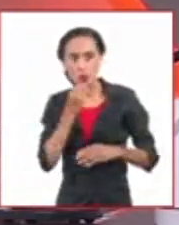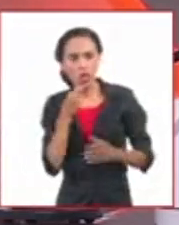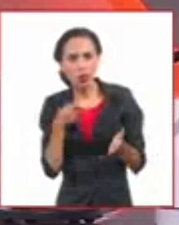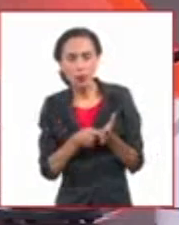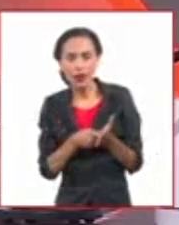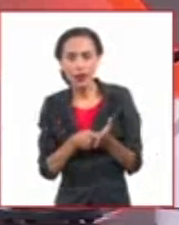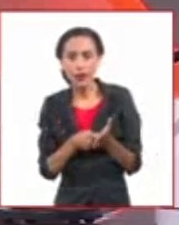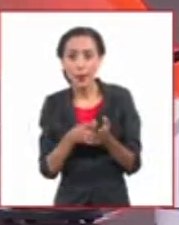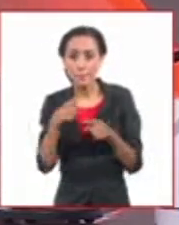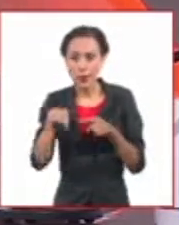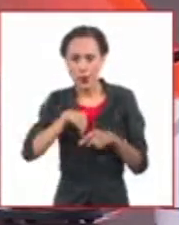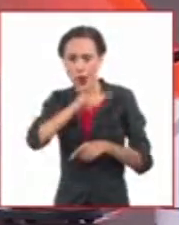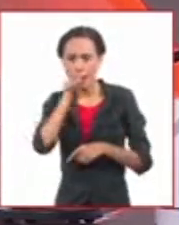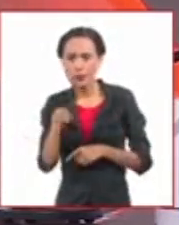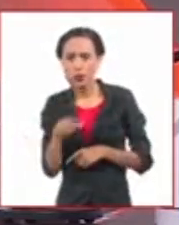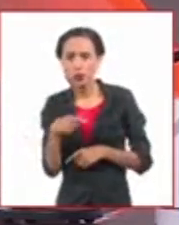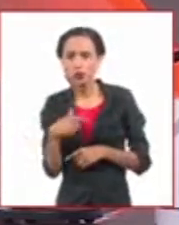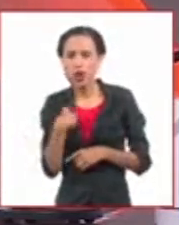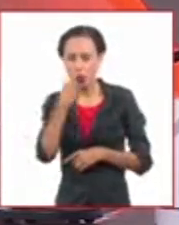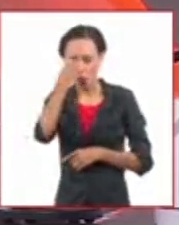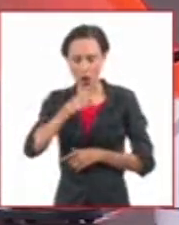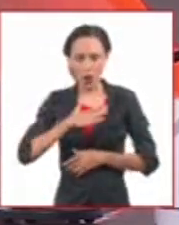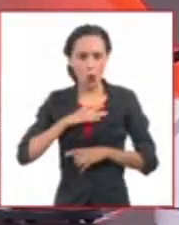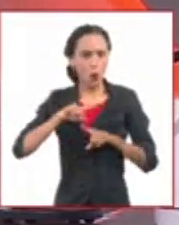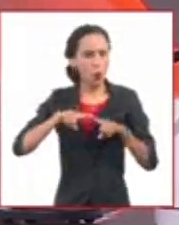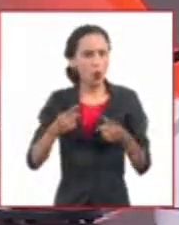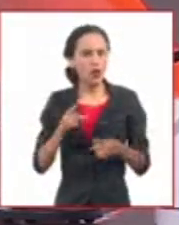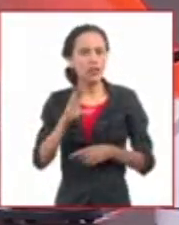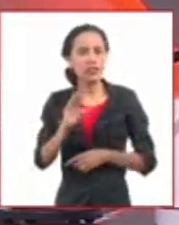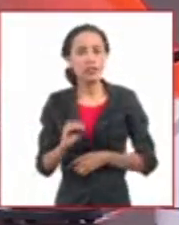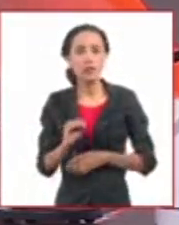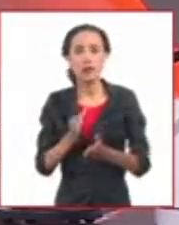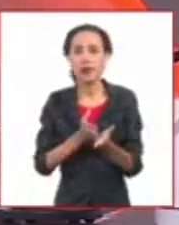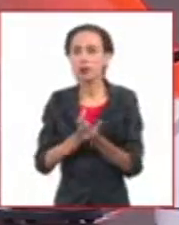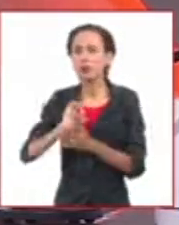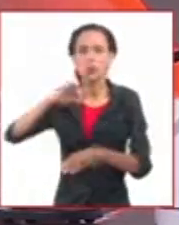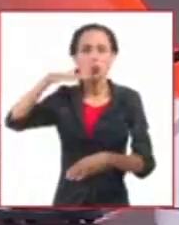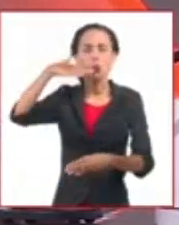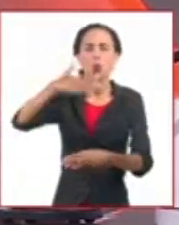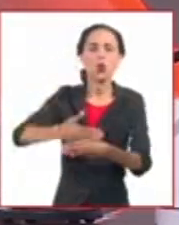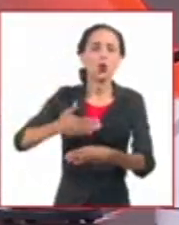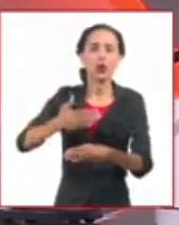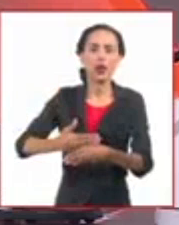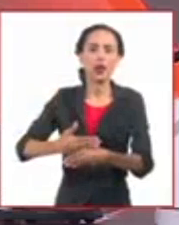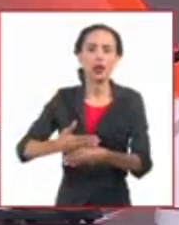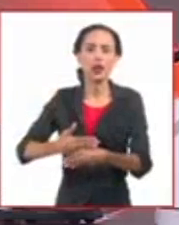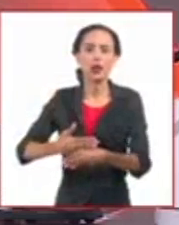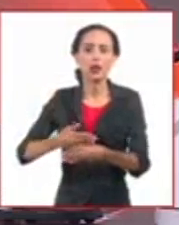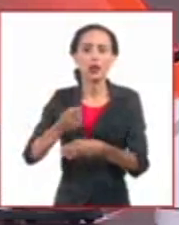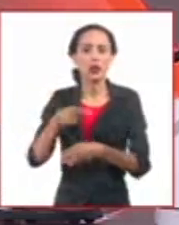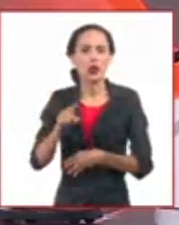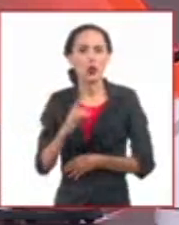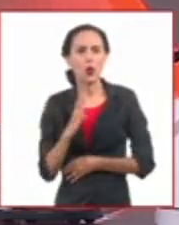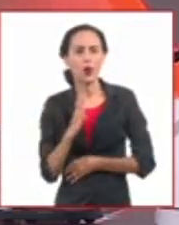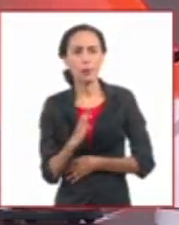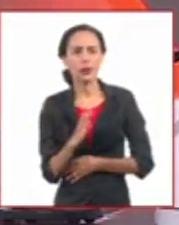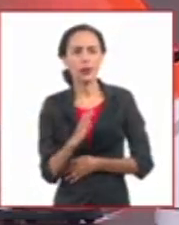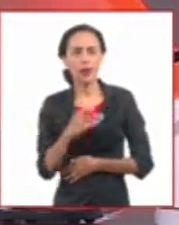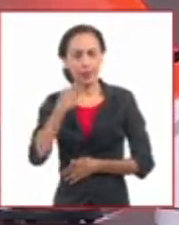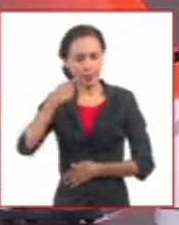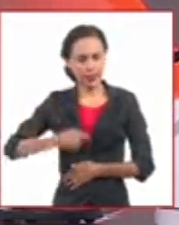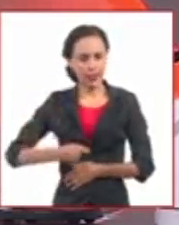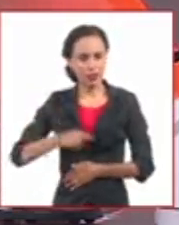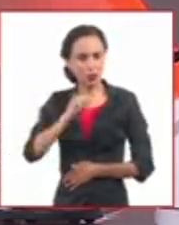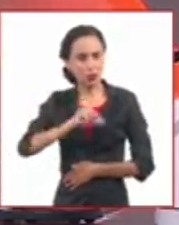que es de carácter humano porque se argumenta para mantener el bloqueo que el régimen no respeta los derechos humanos porque